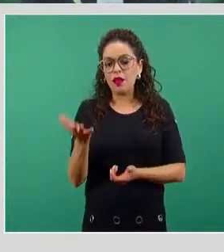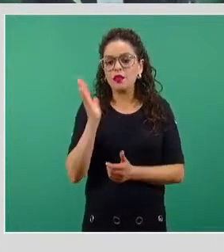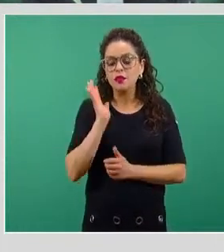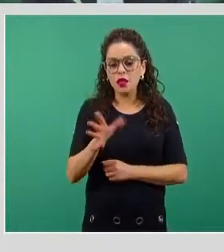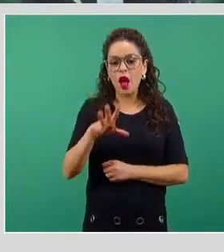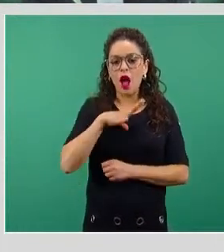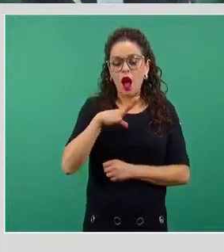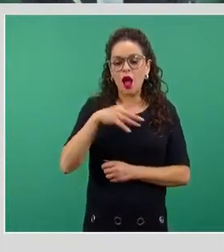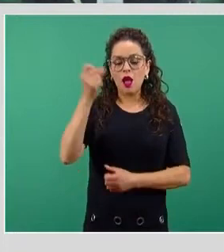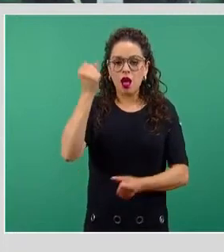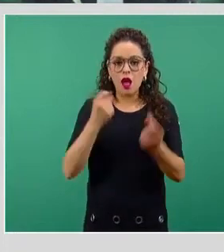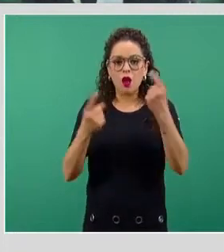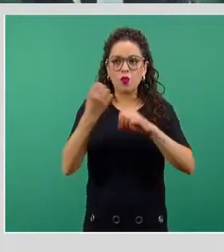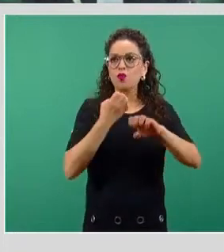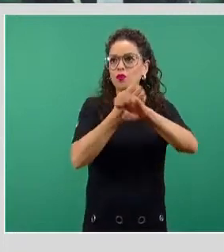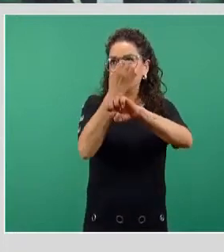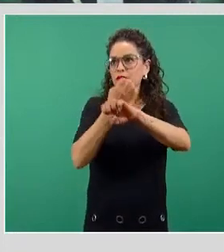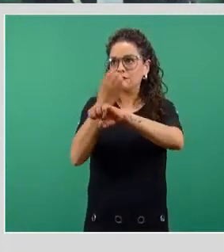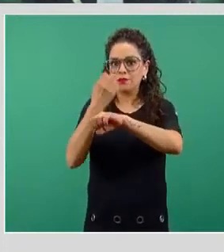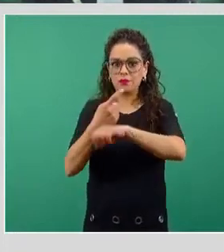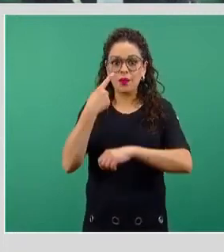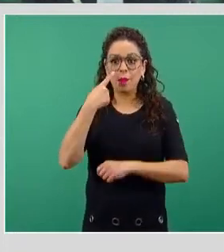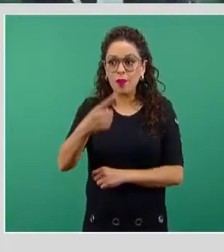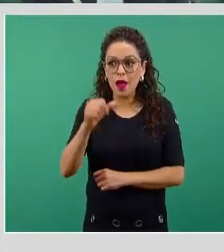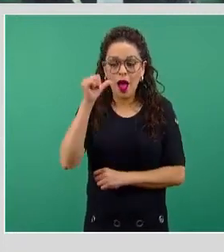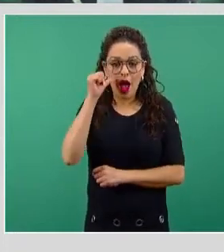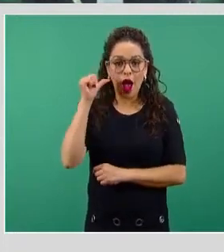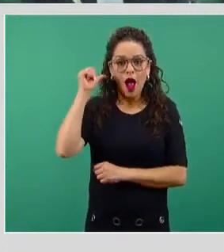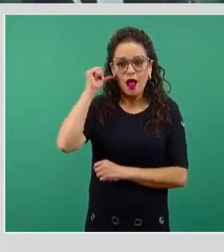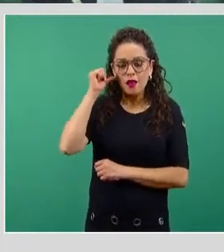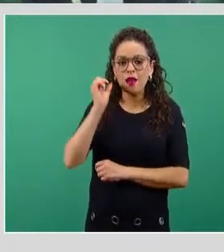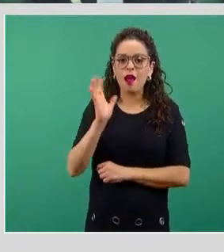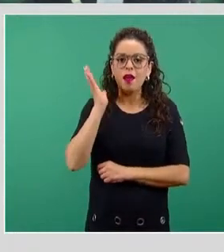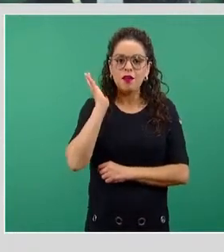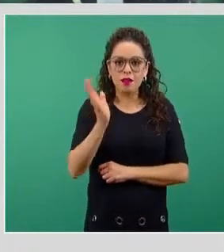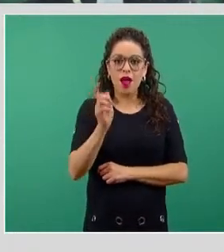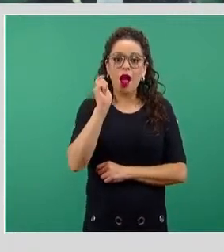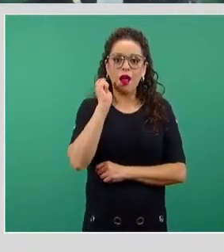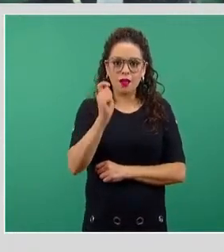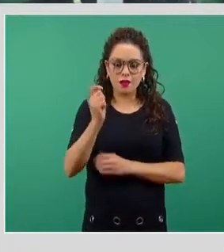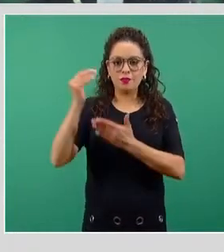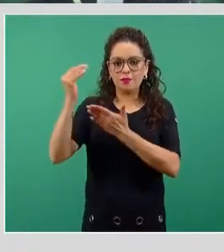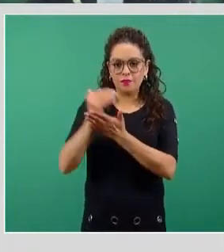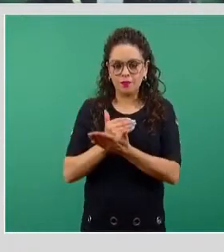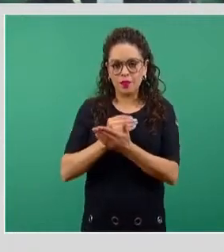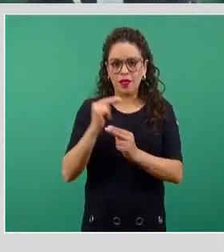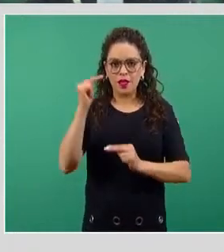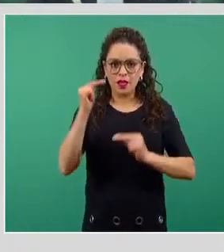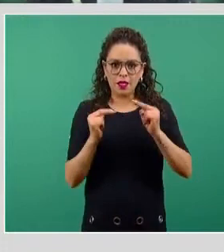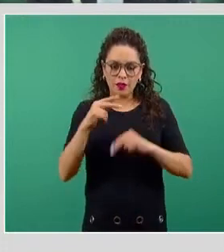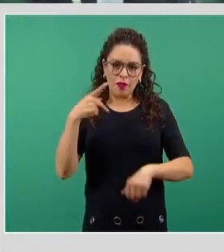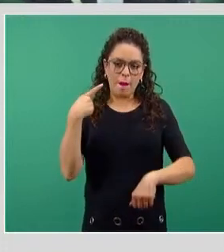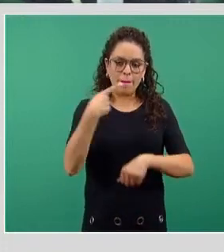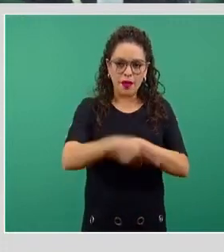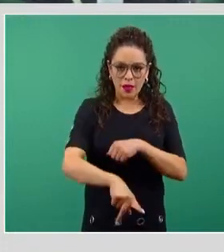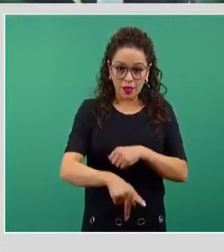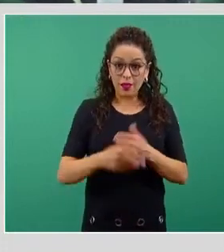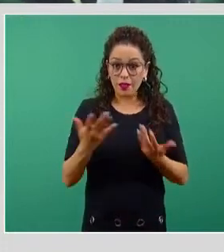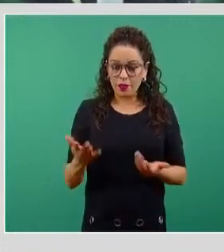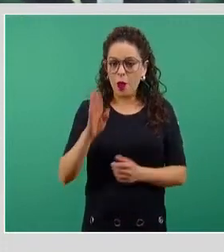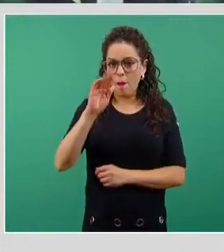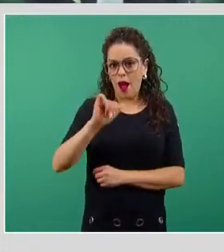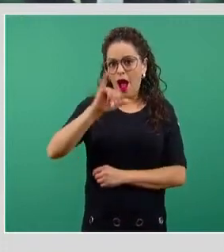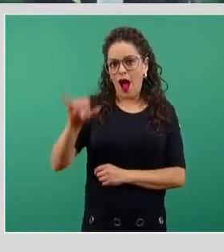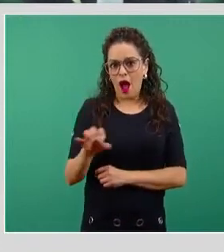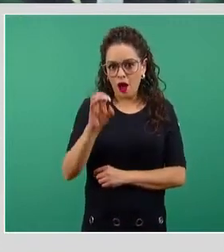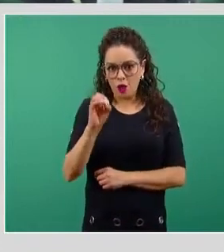ya algunas entidades que veíamos el día de ayer. Han podido obtener niveles de riesgo bajos, no solamente